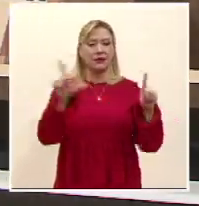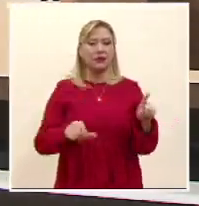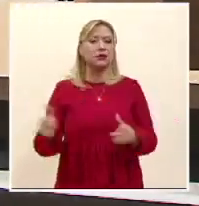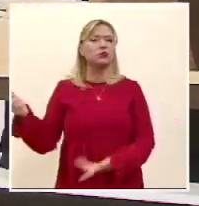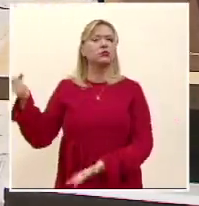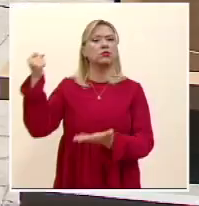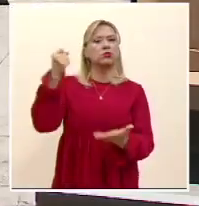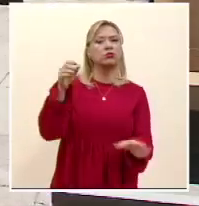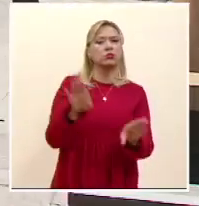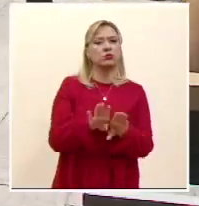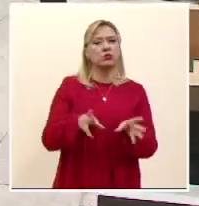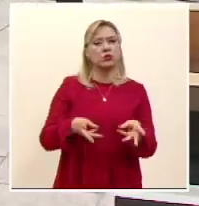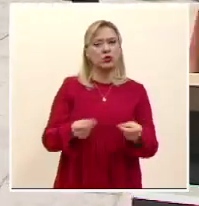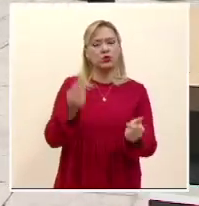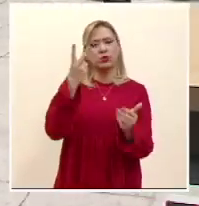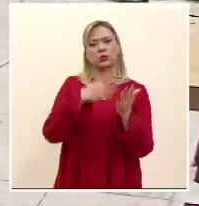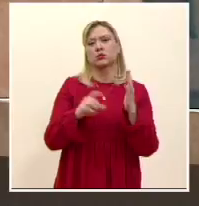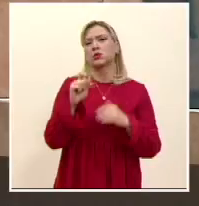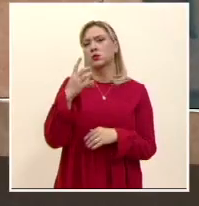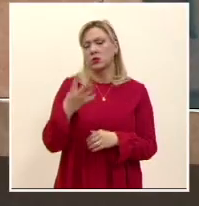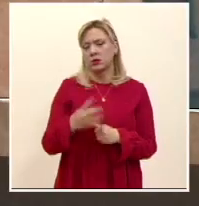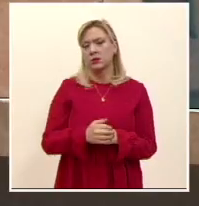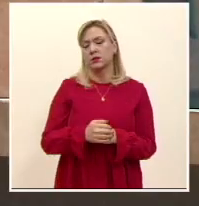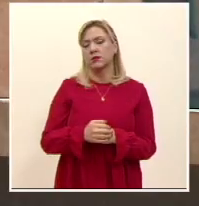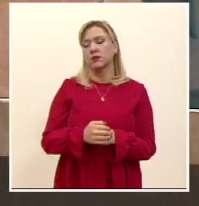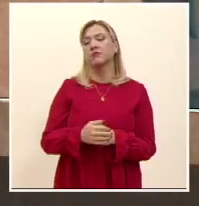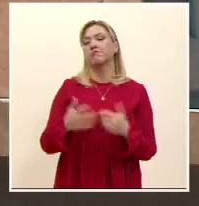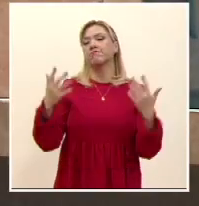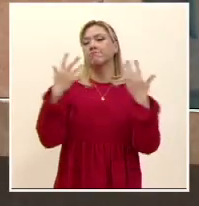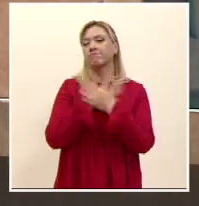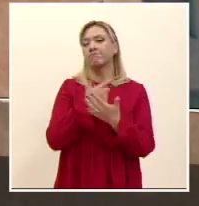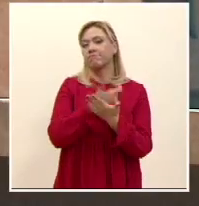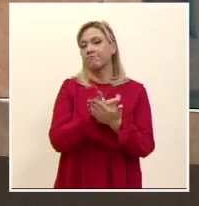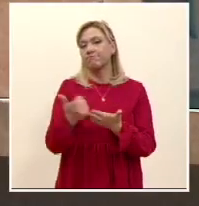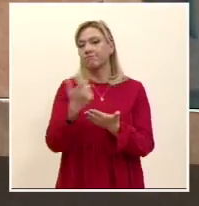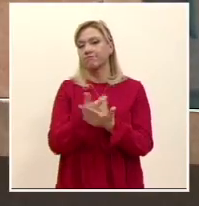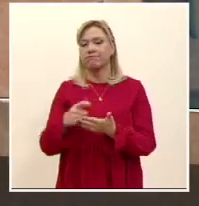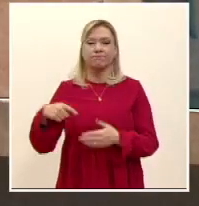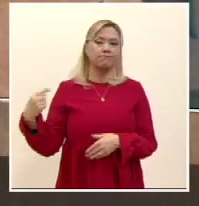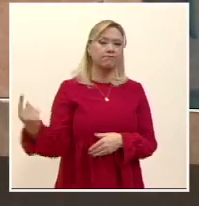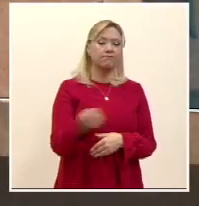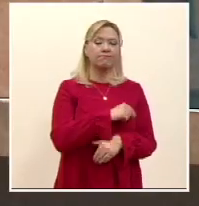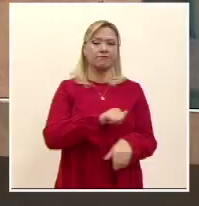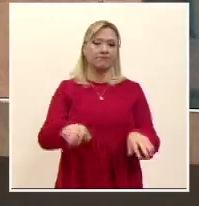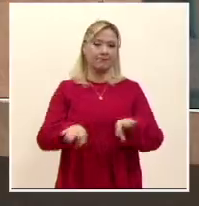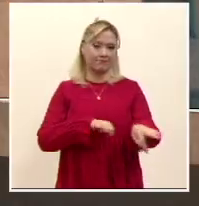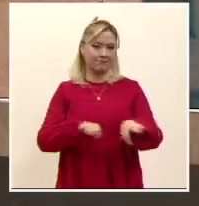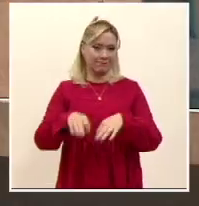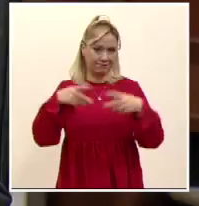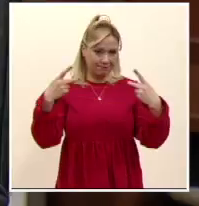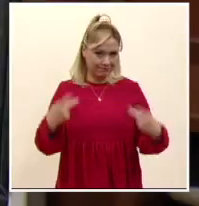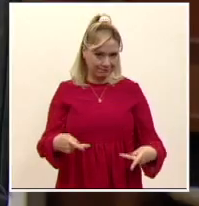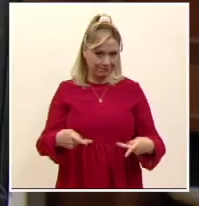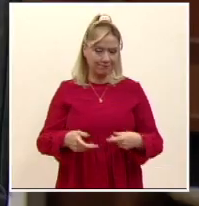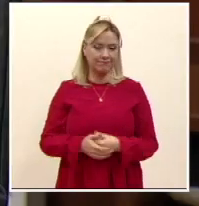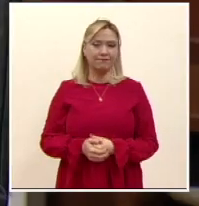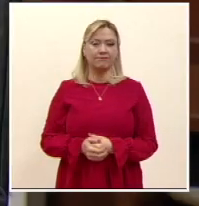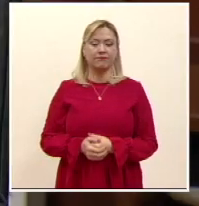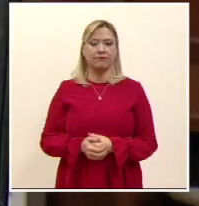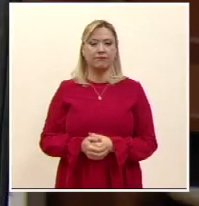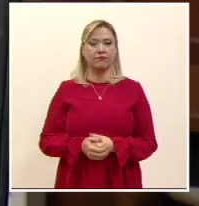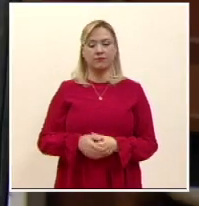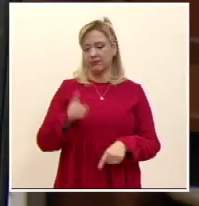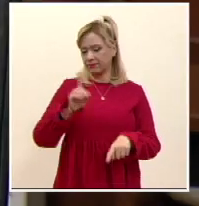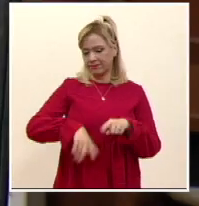de la Federación para 2024, en específico sobre la remuneración de los servidores públicos del instituto. Se